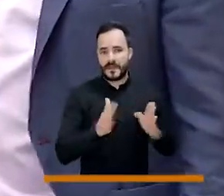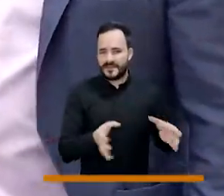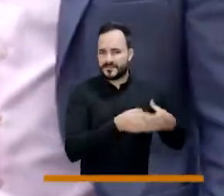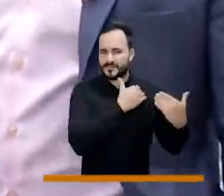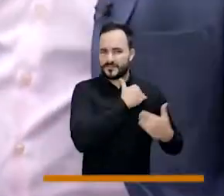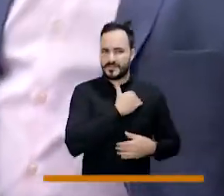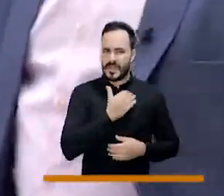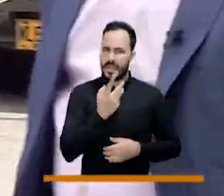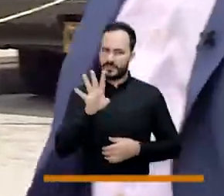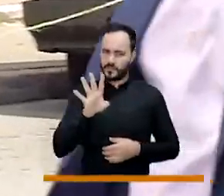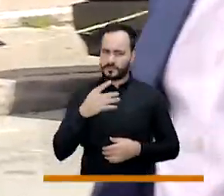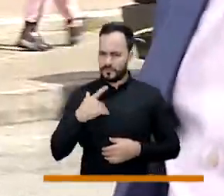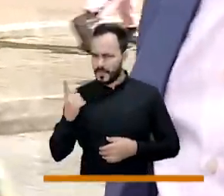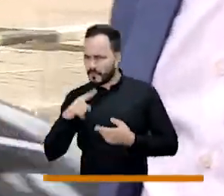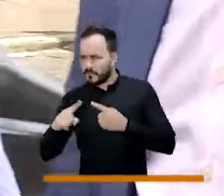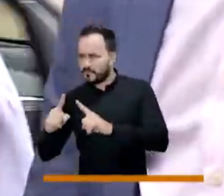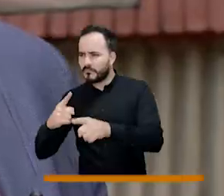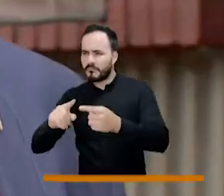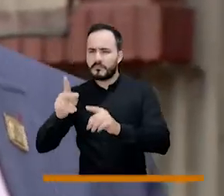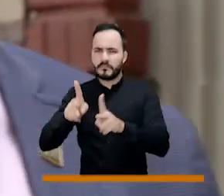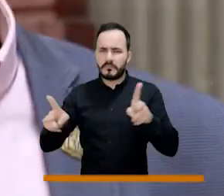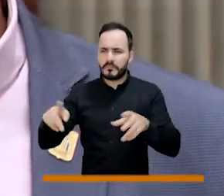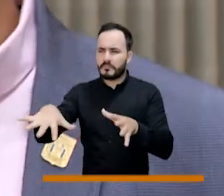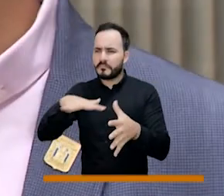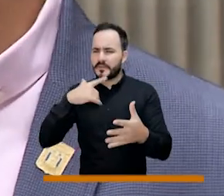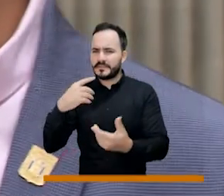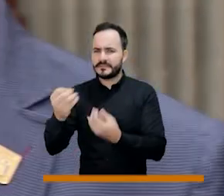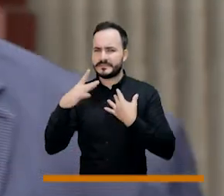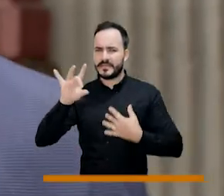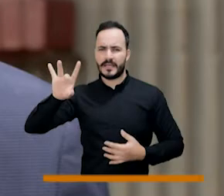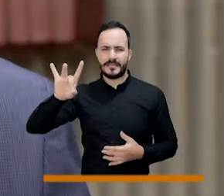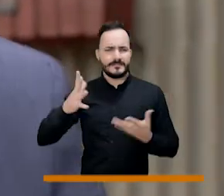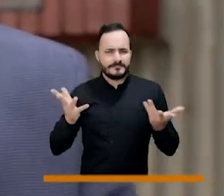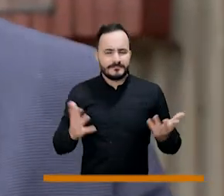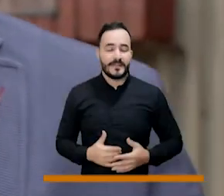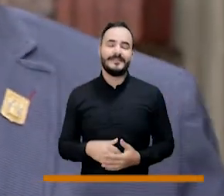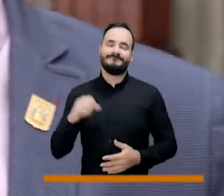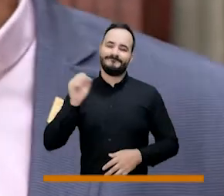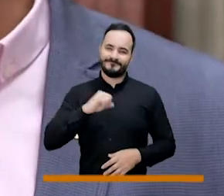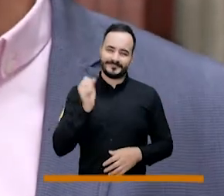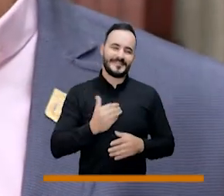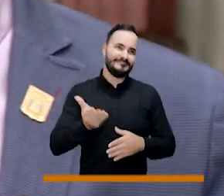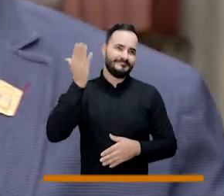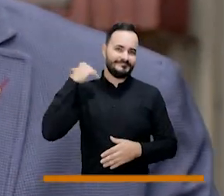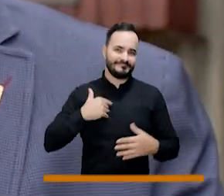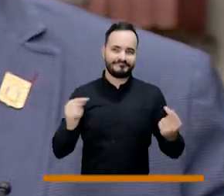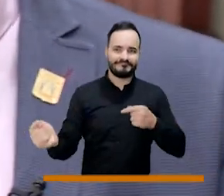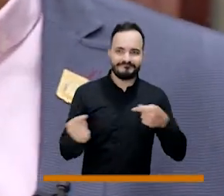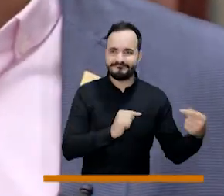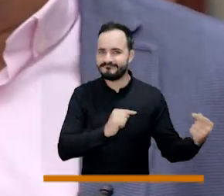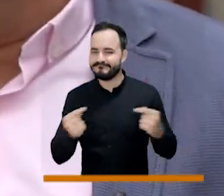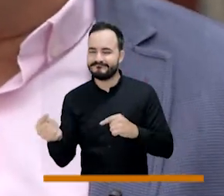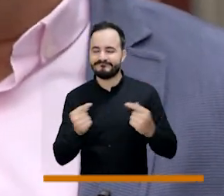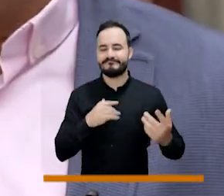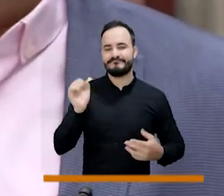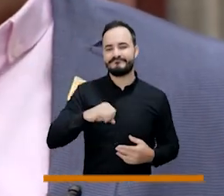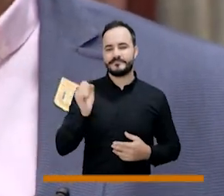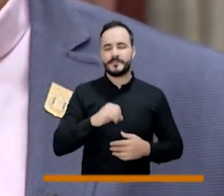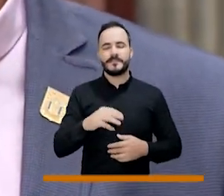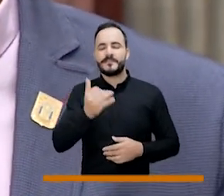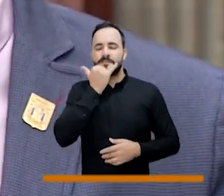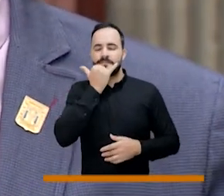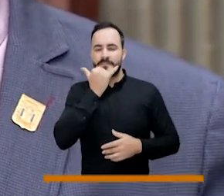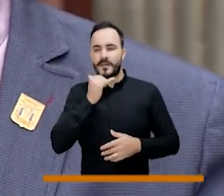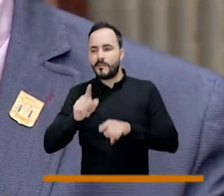son 14 y la comunidad me había dicho que eran como 15. Es una discusión que se da acá, tenía mucho tiempo. Planeación, como 15, hace mucho tiempo no